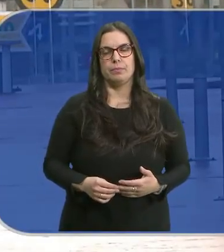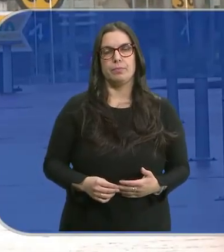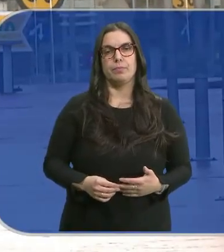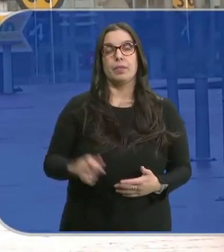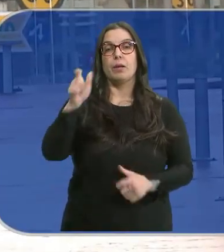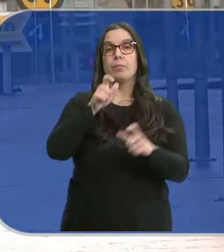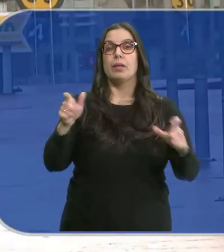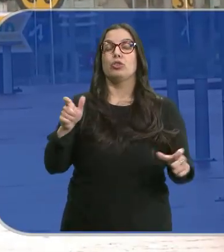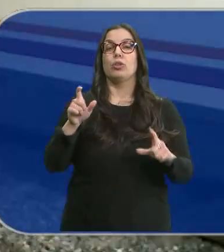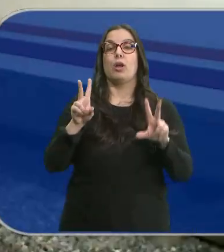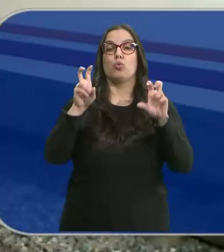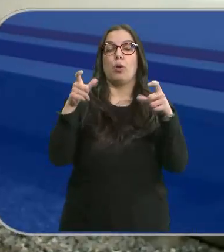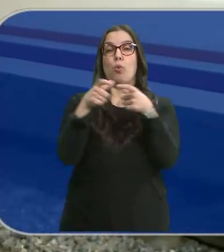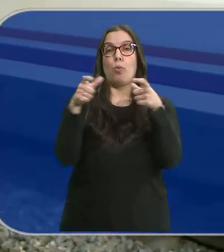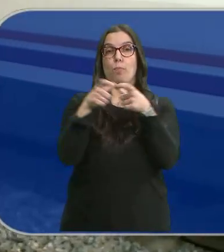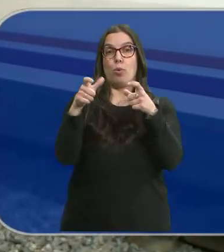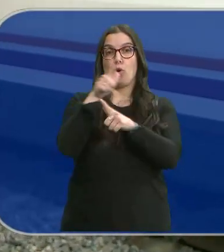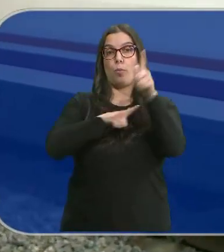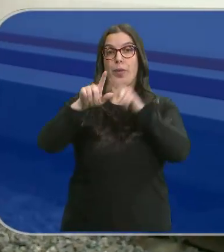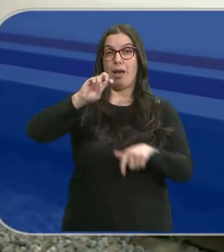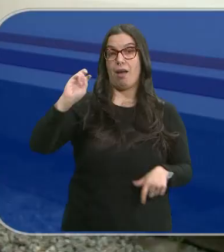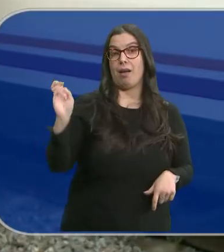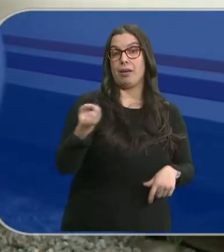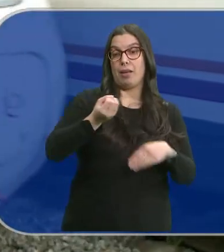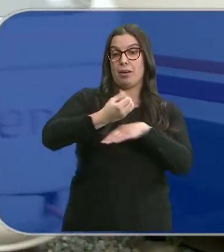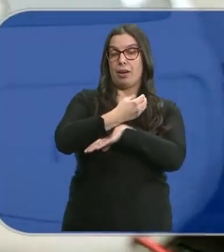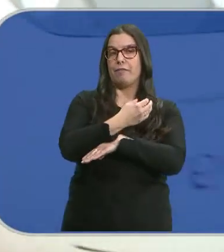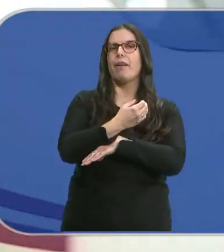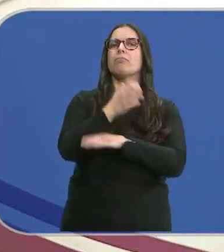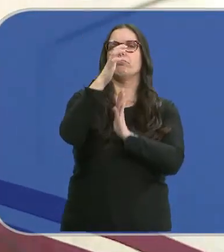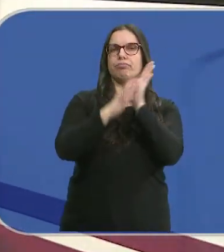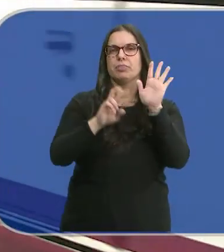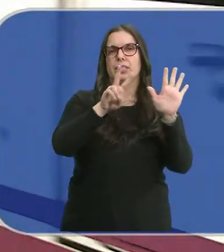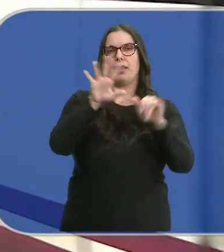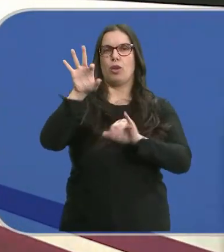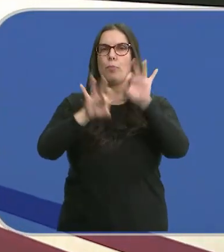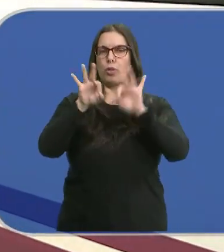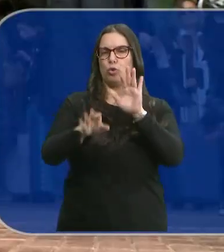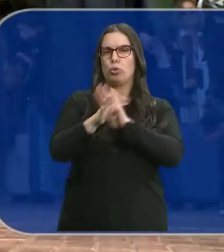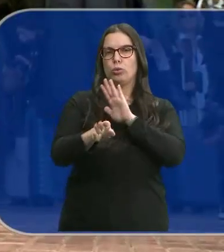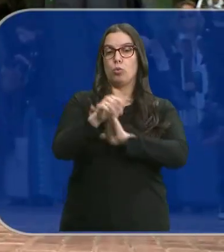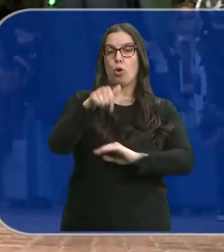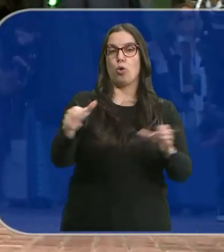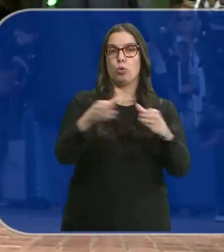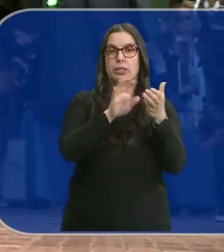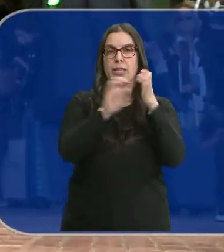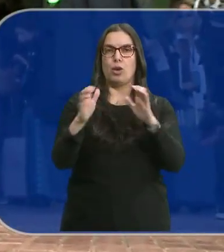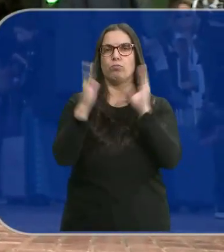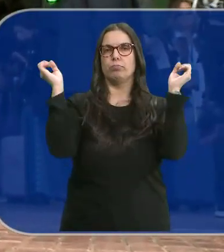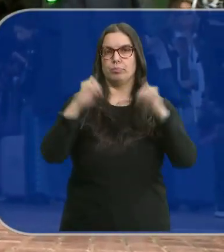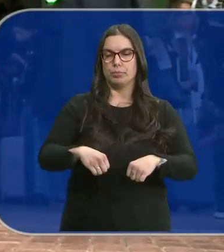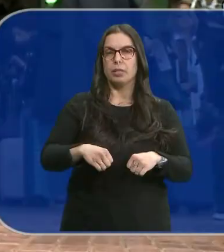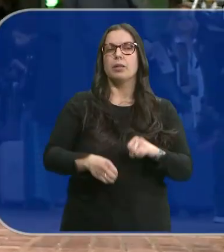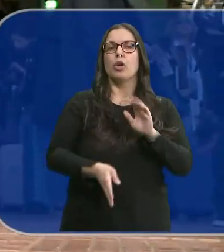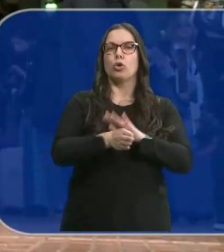Los usuarios de los nuevos bonos multiviaje de Renfe volverán a disfrutar del 75% de descuento. La Junta ha aprobado hoy mantener la rebaja